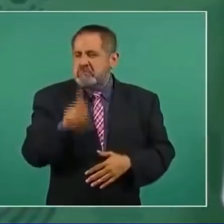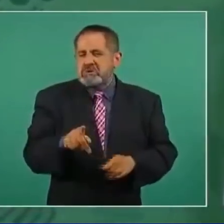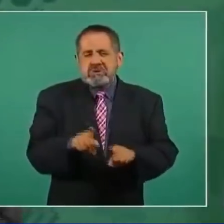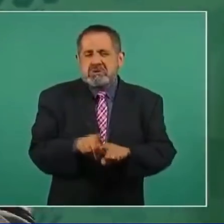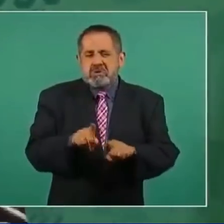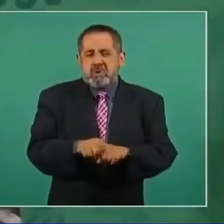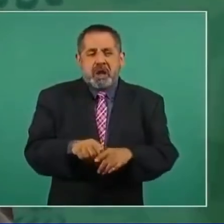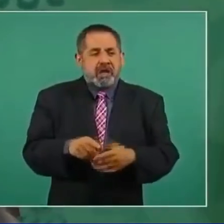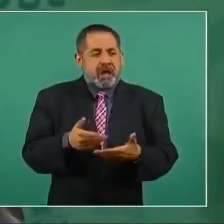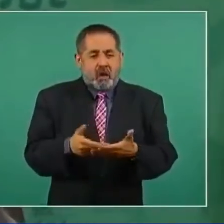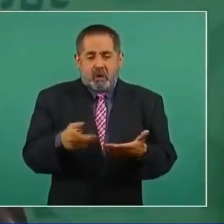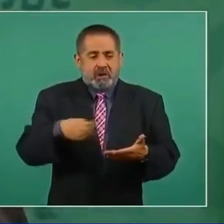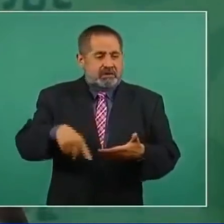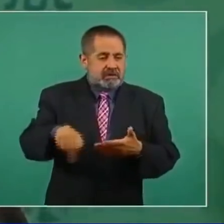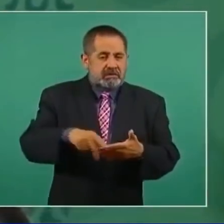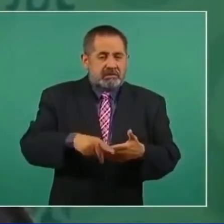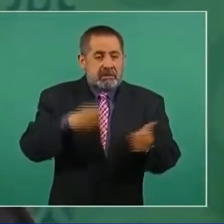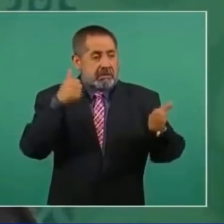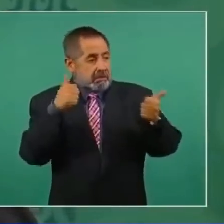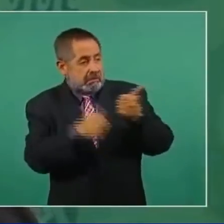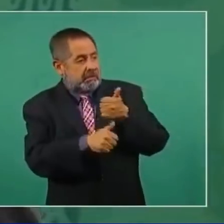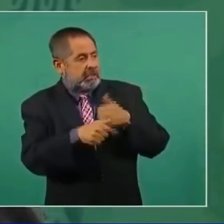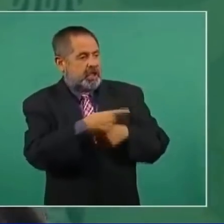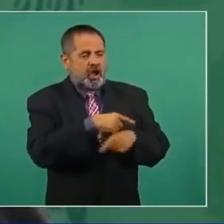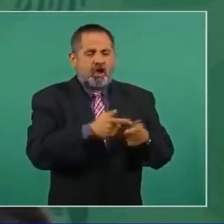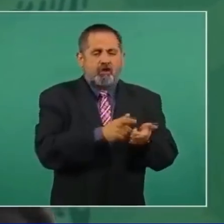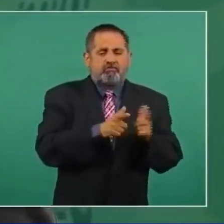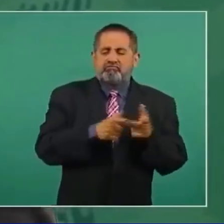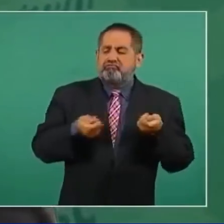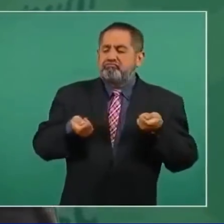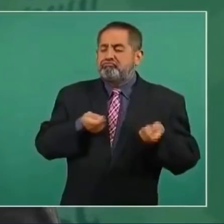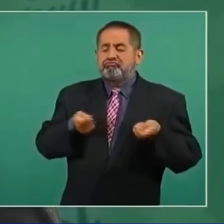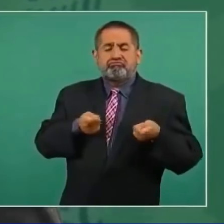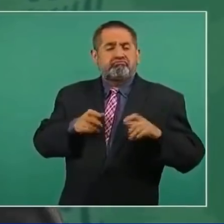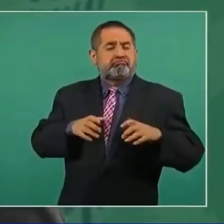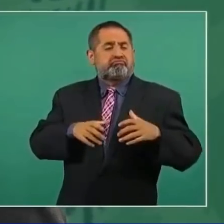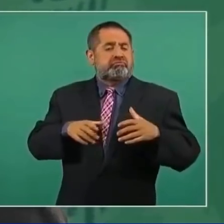al servicio del régimen y del poder económico.